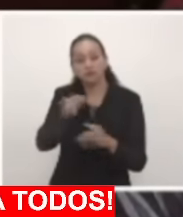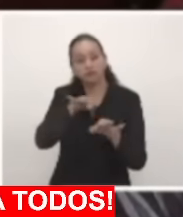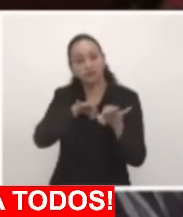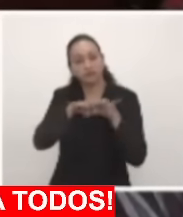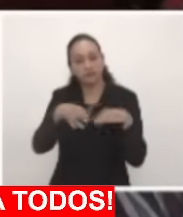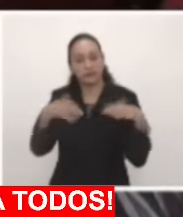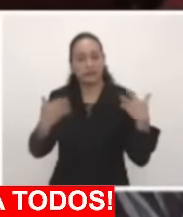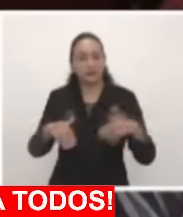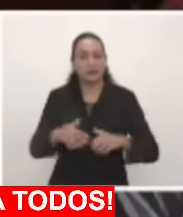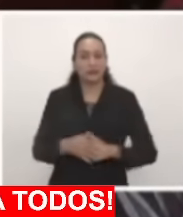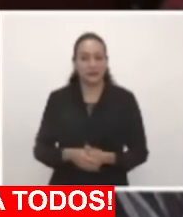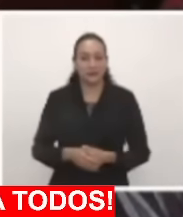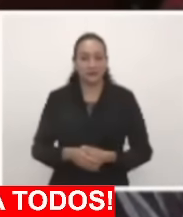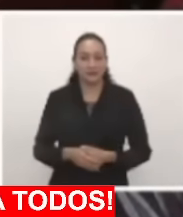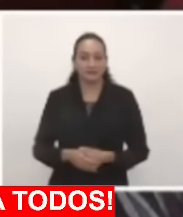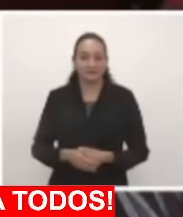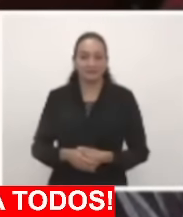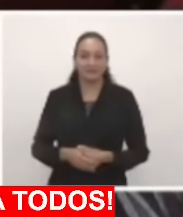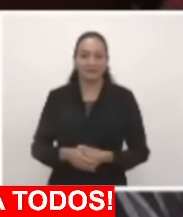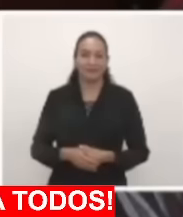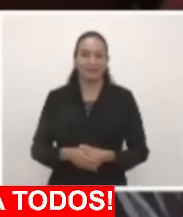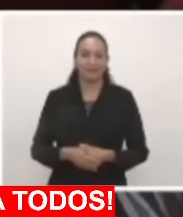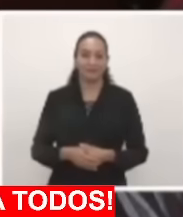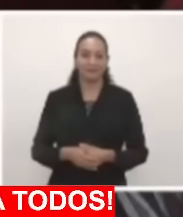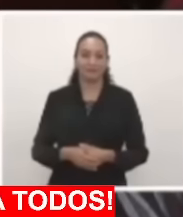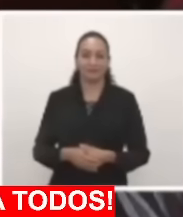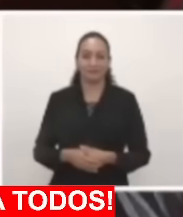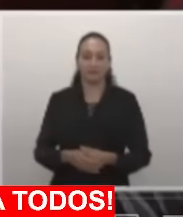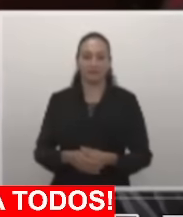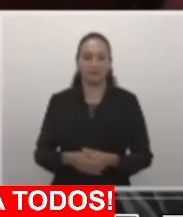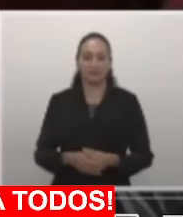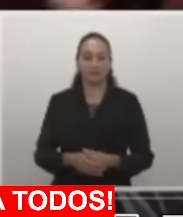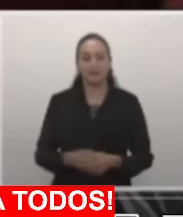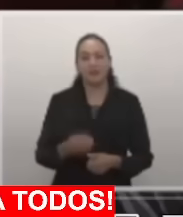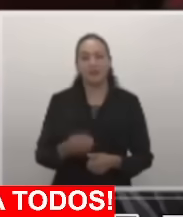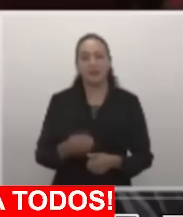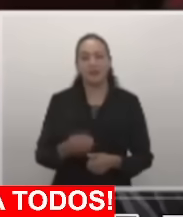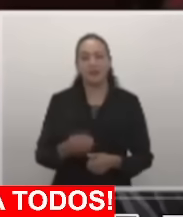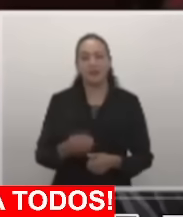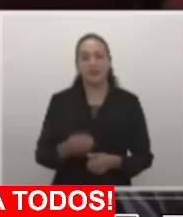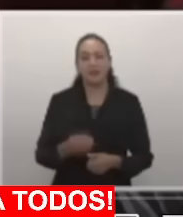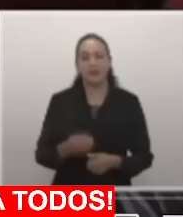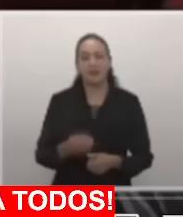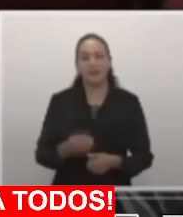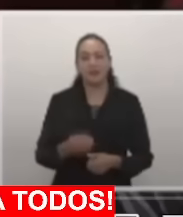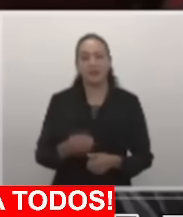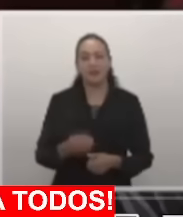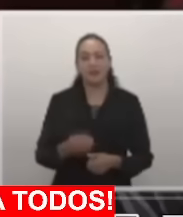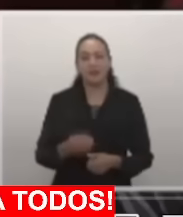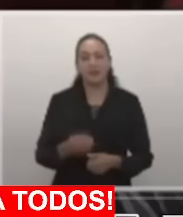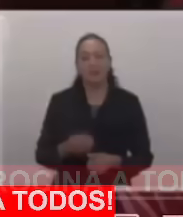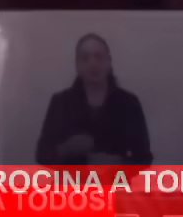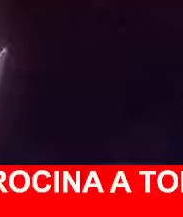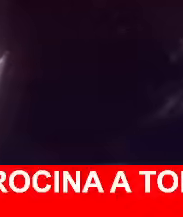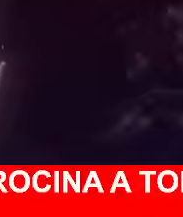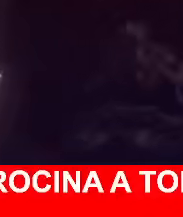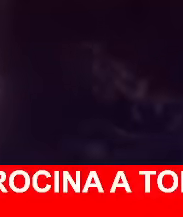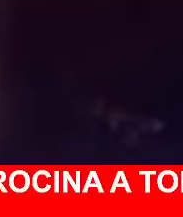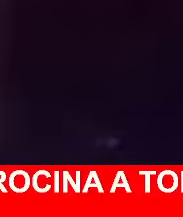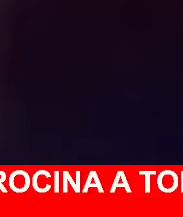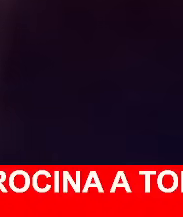nosotros Quisiera hacer No más un comentario muy fueron puros puras